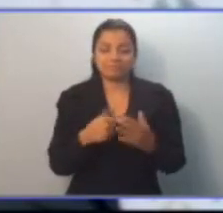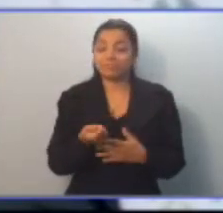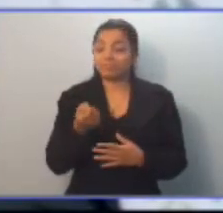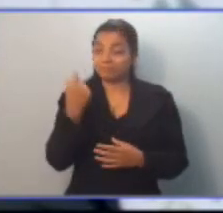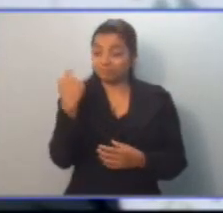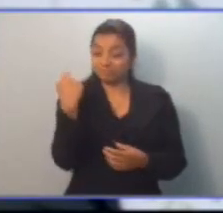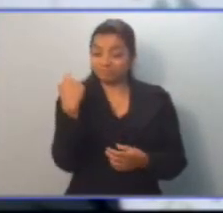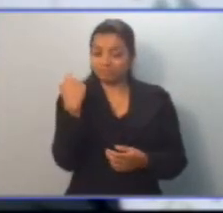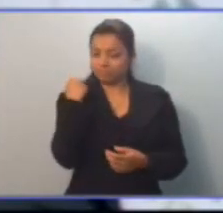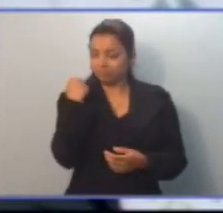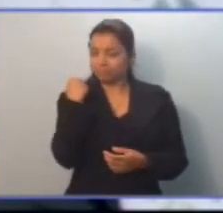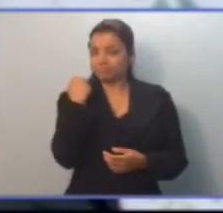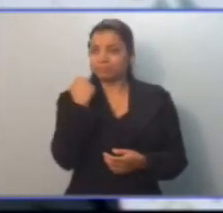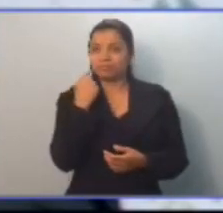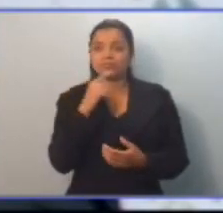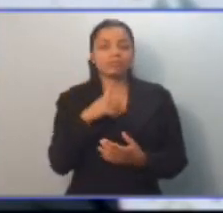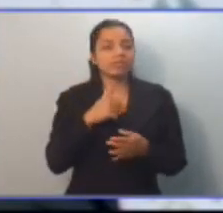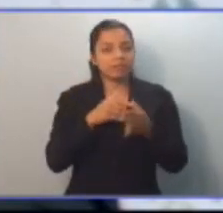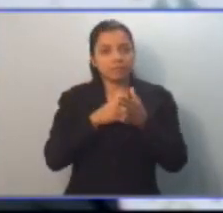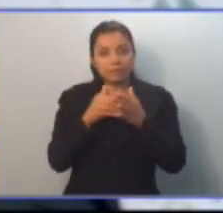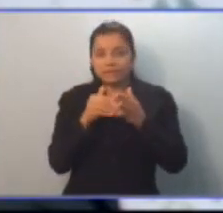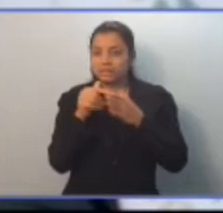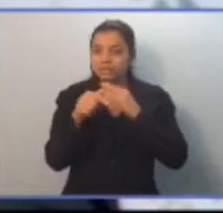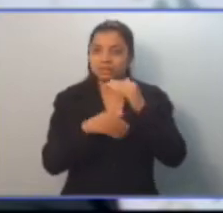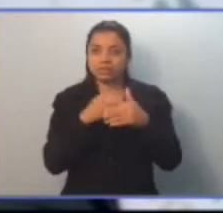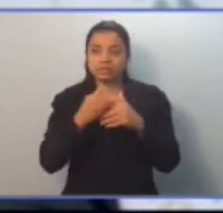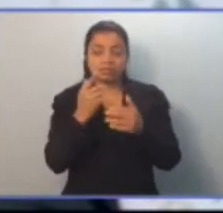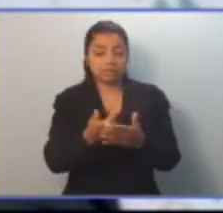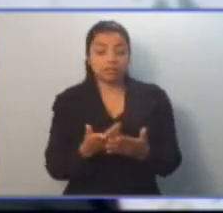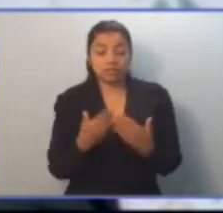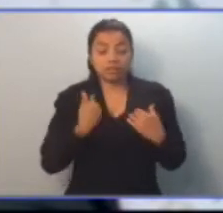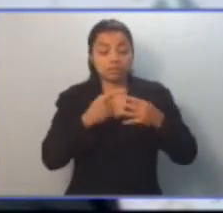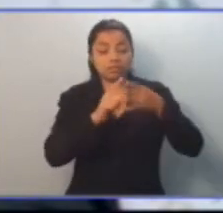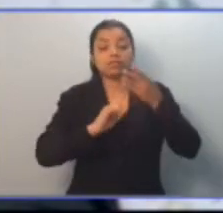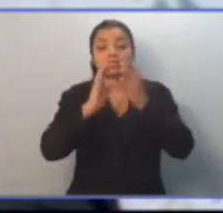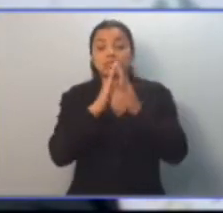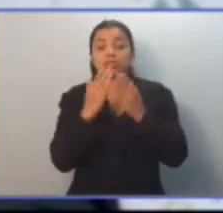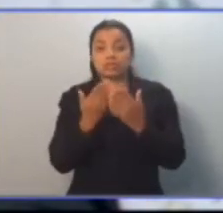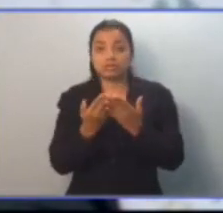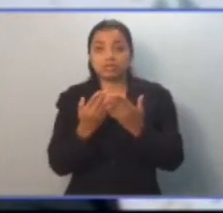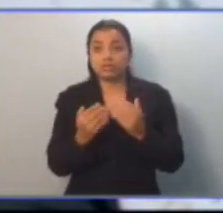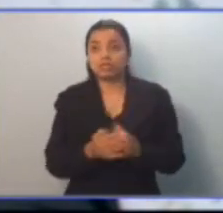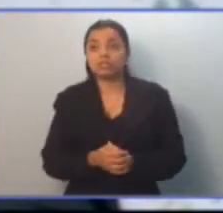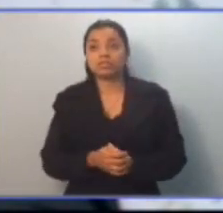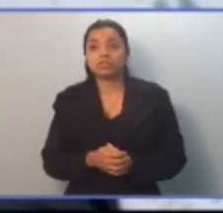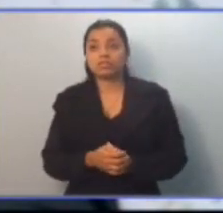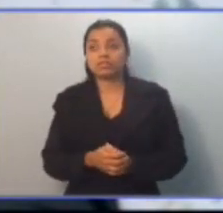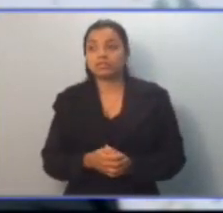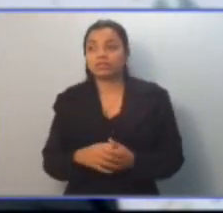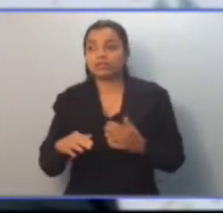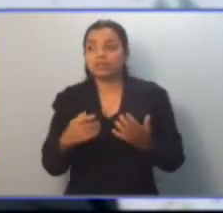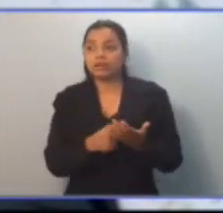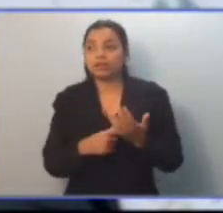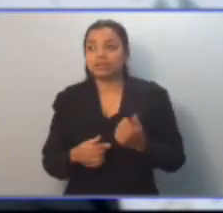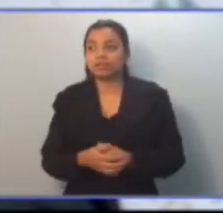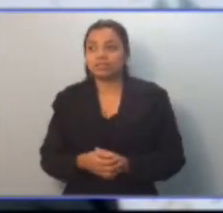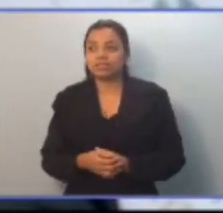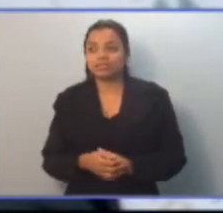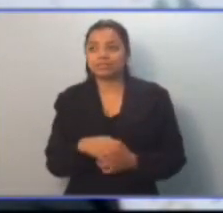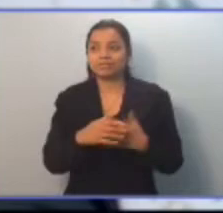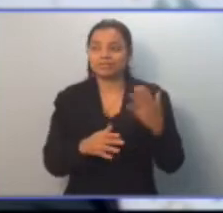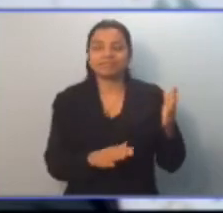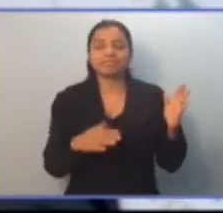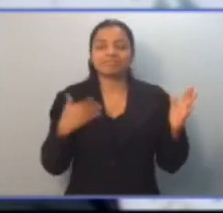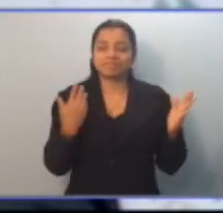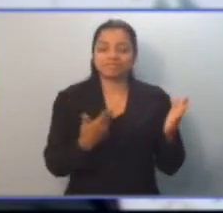recientemente con esa especialización en Derecho Constitucional. En ese curso tuve el honor de tener como